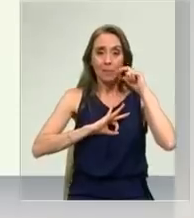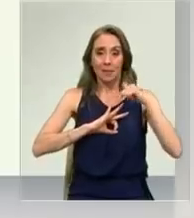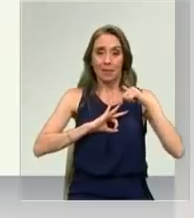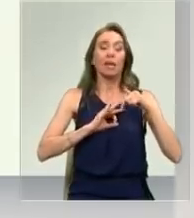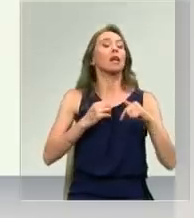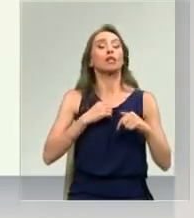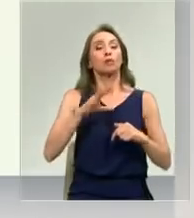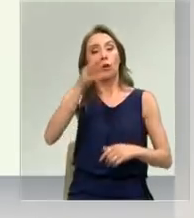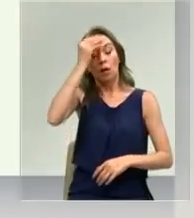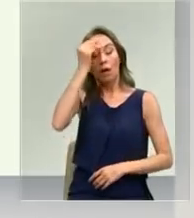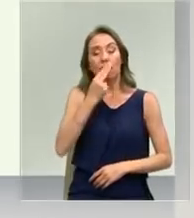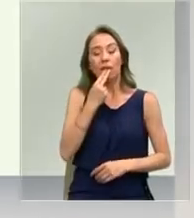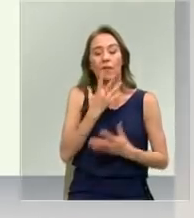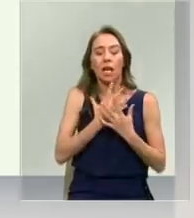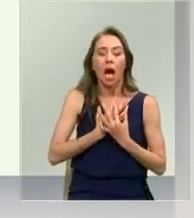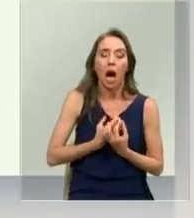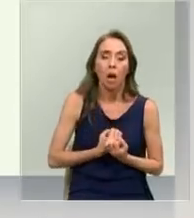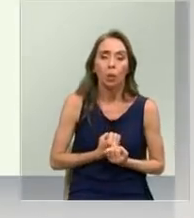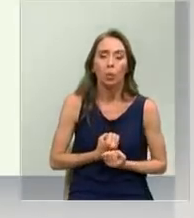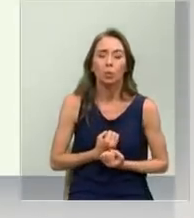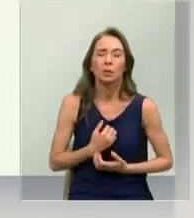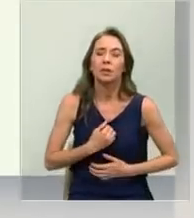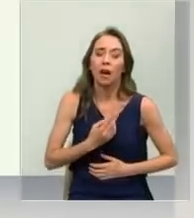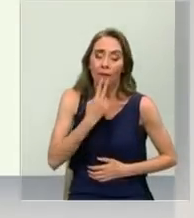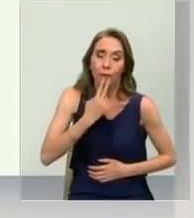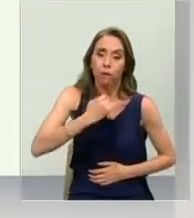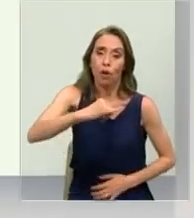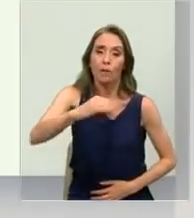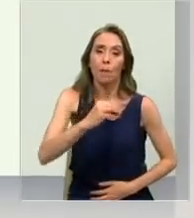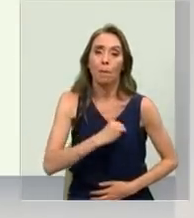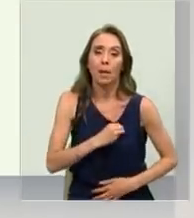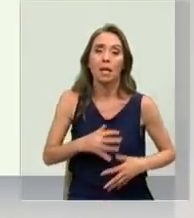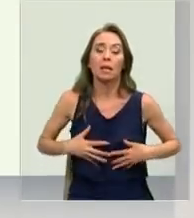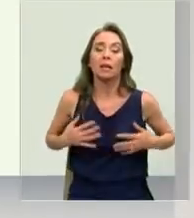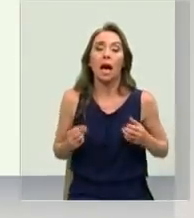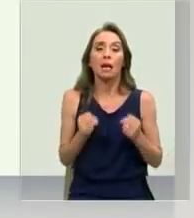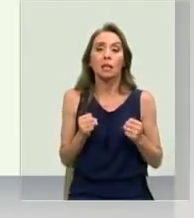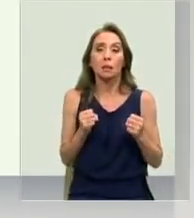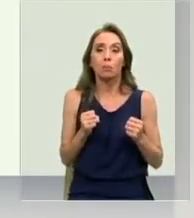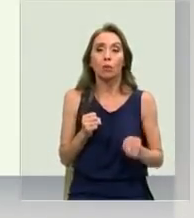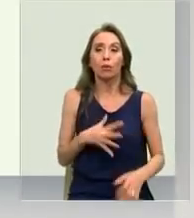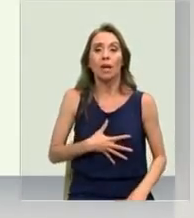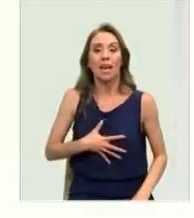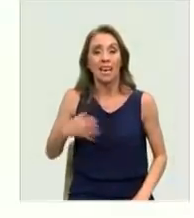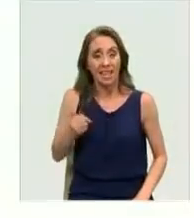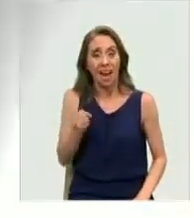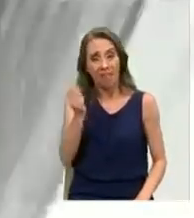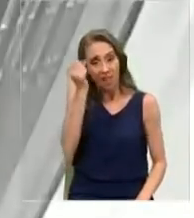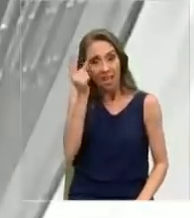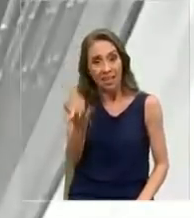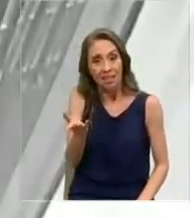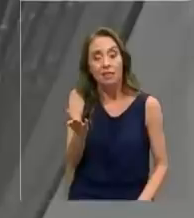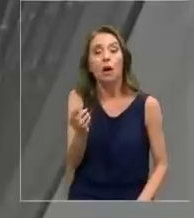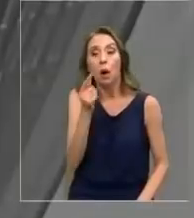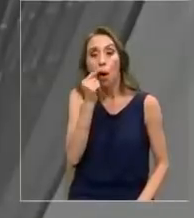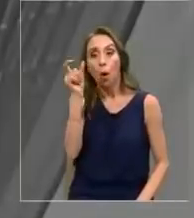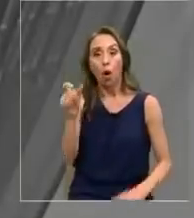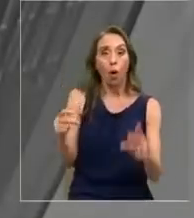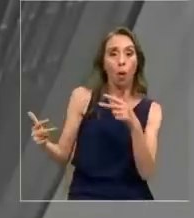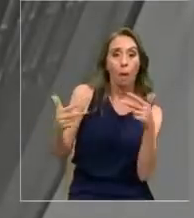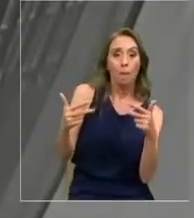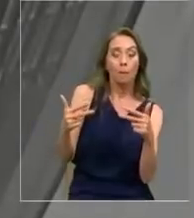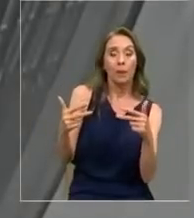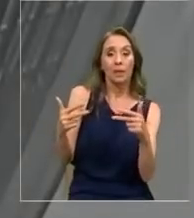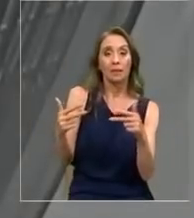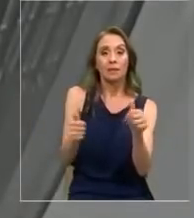esta angustia, con esta pena, con esta impotencia, con la rabia, ¿cachai? Francisco fue